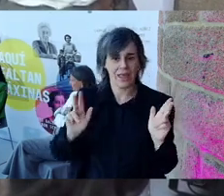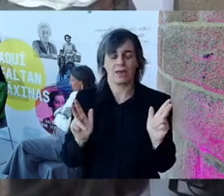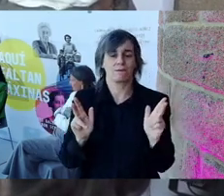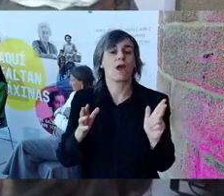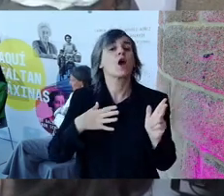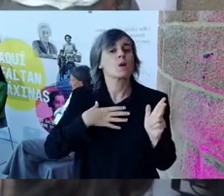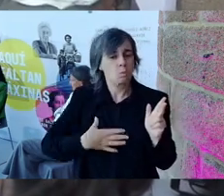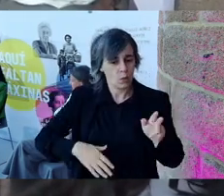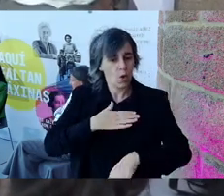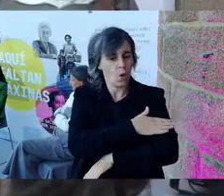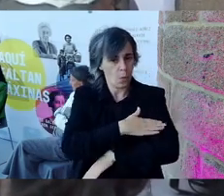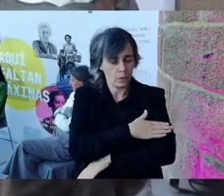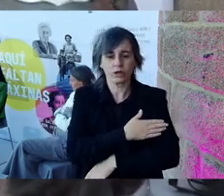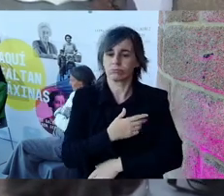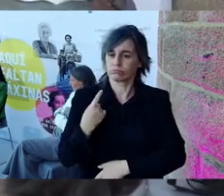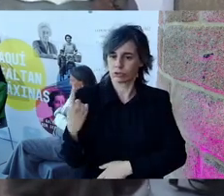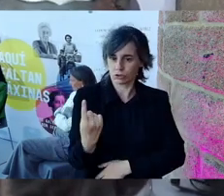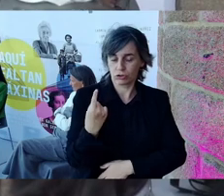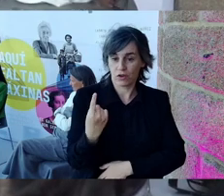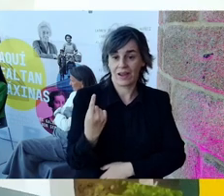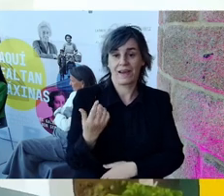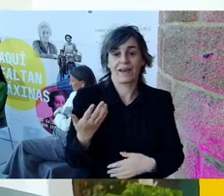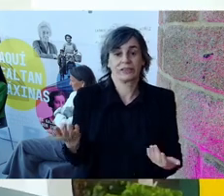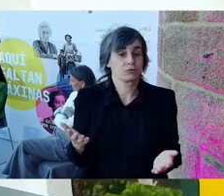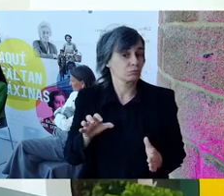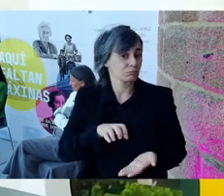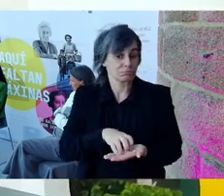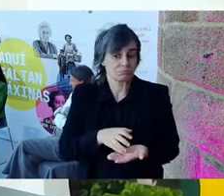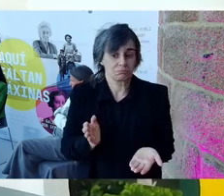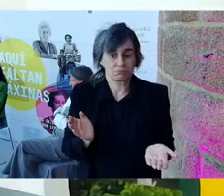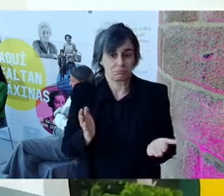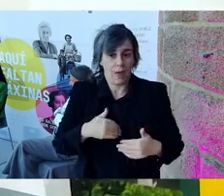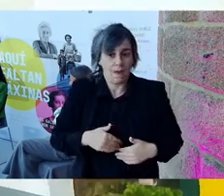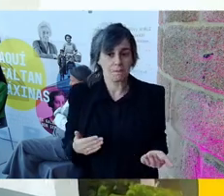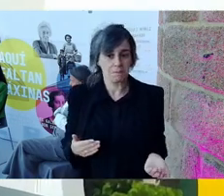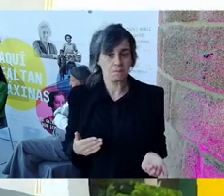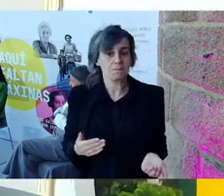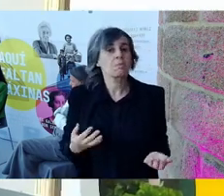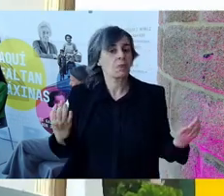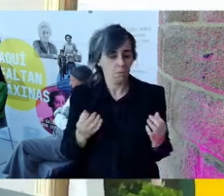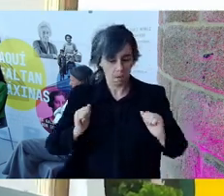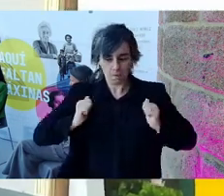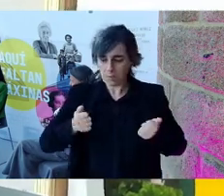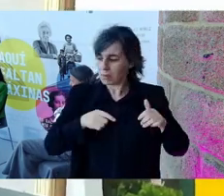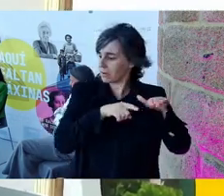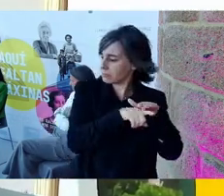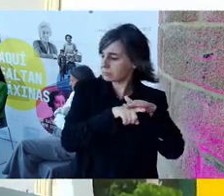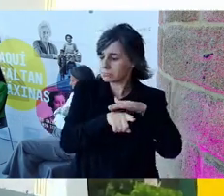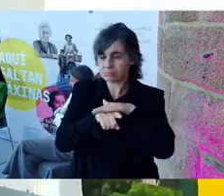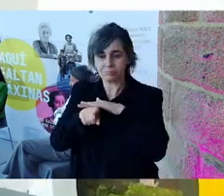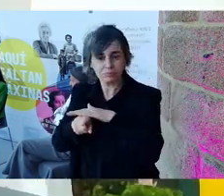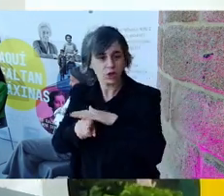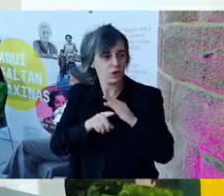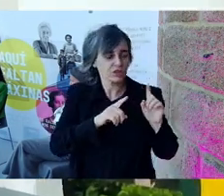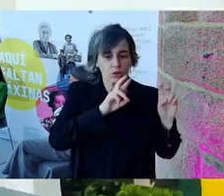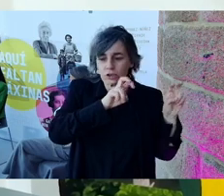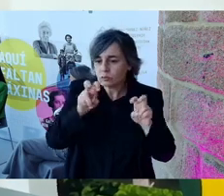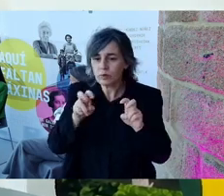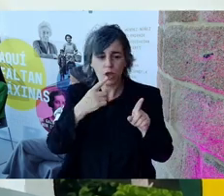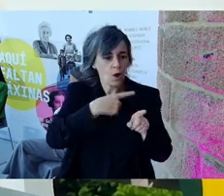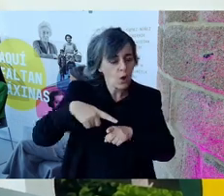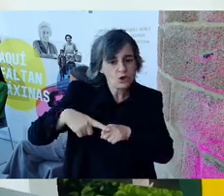para gobernar en solitario y enseguida no en dúvida, bueno, en ponerse a resolver los